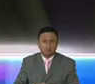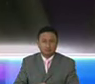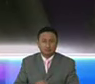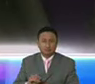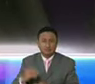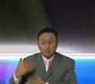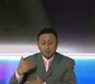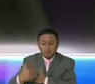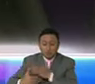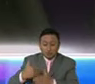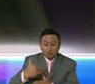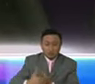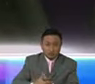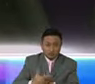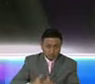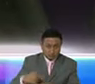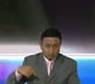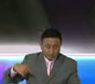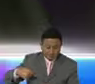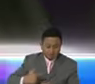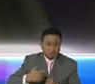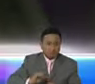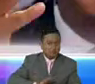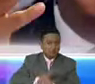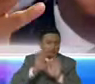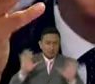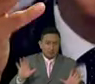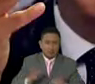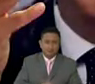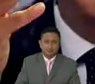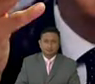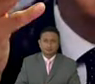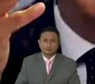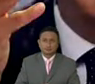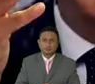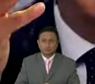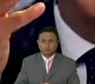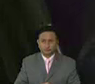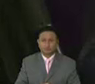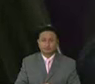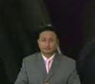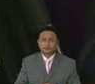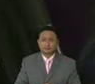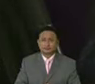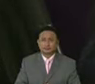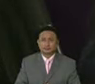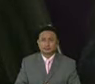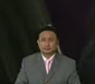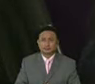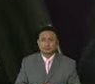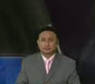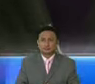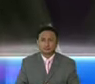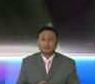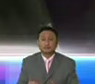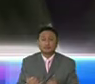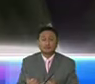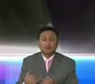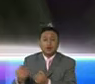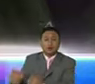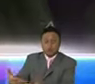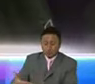los procesos sean completamente transparentes. Economía ecuatoriana. De acuerdo a las cuentas que se nos ha